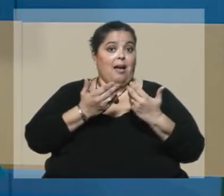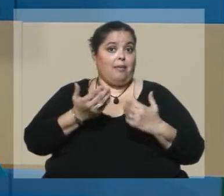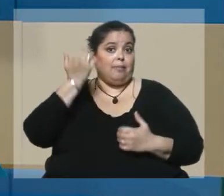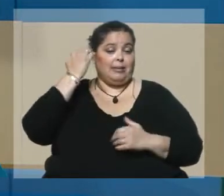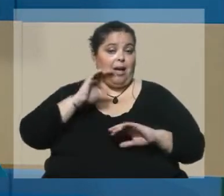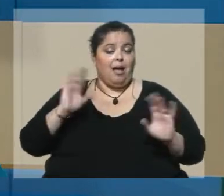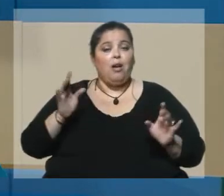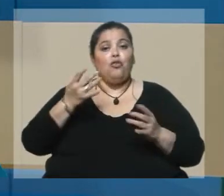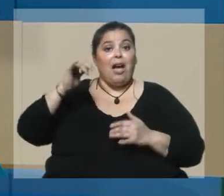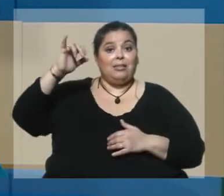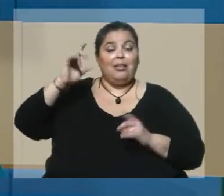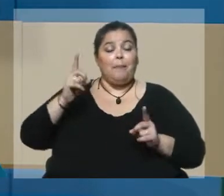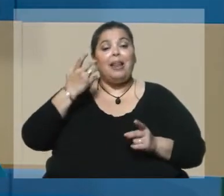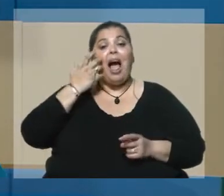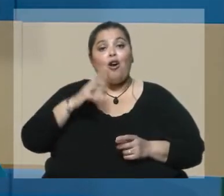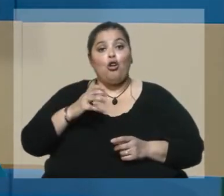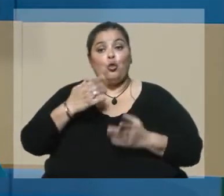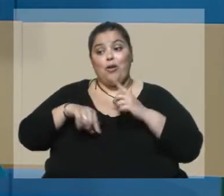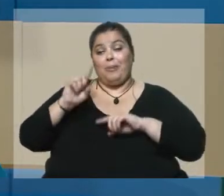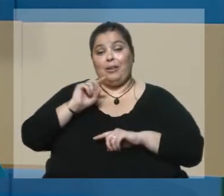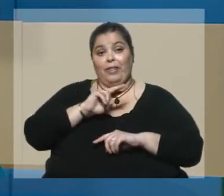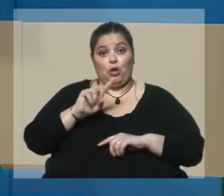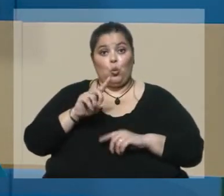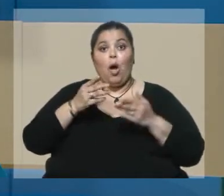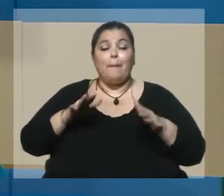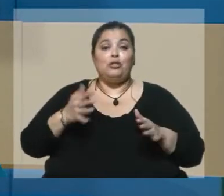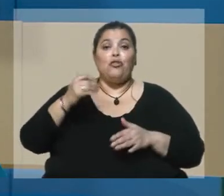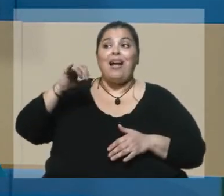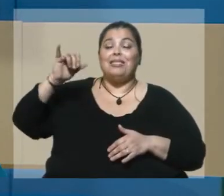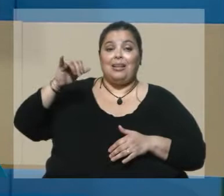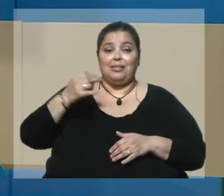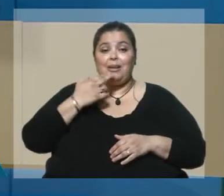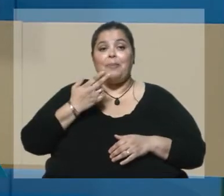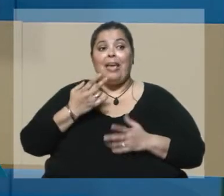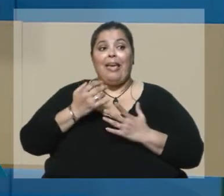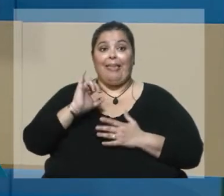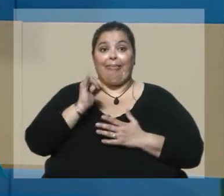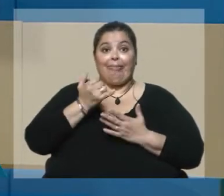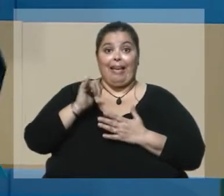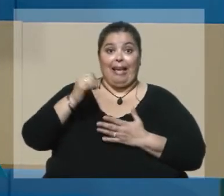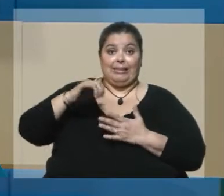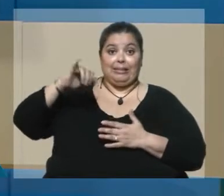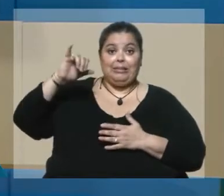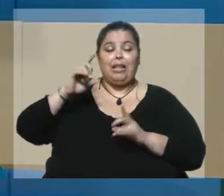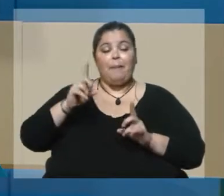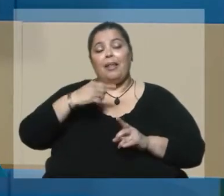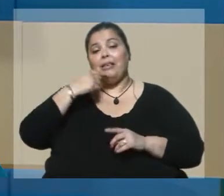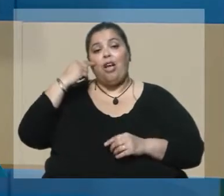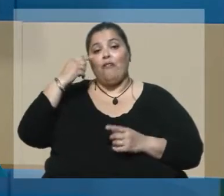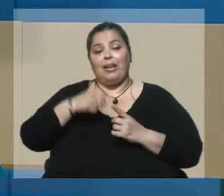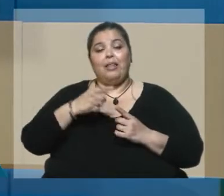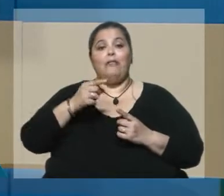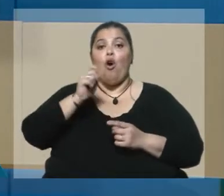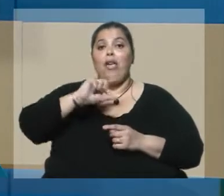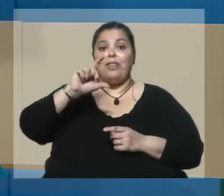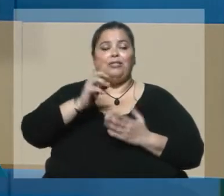agosto de 2021 comenzó a Elevar las tasas de interés este y a marcar que su objetivo de creación baja fuera